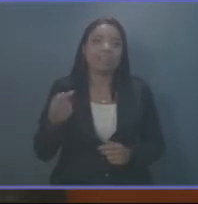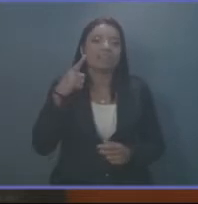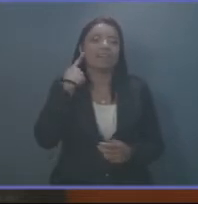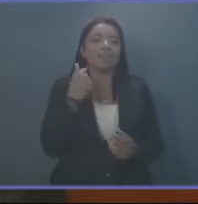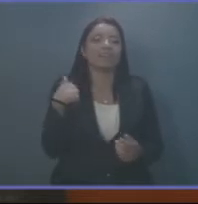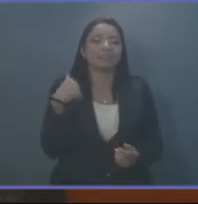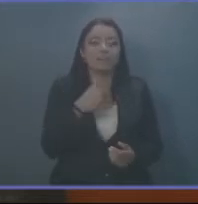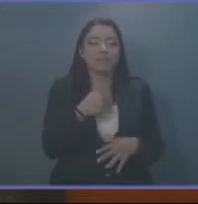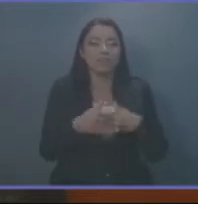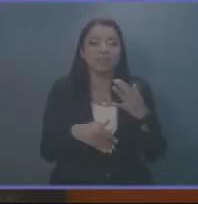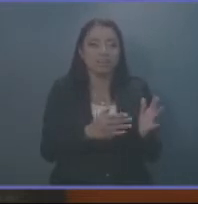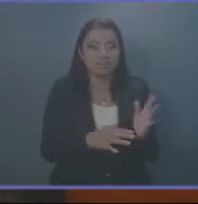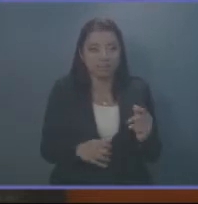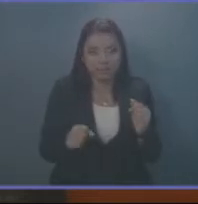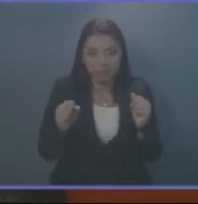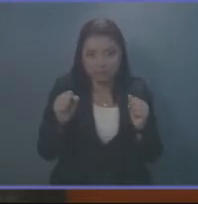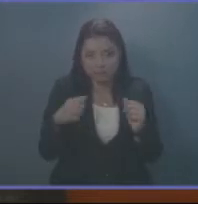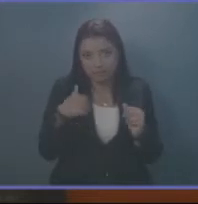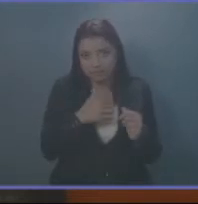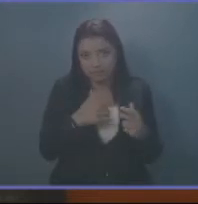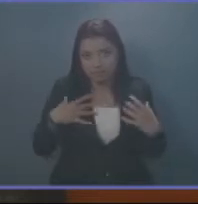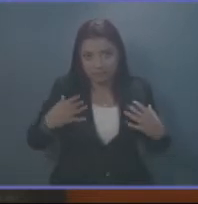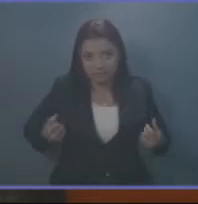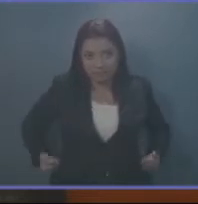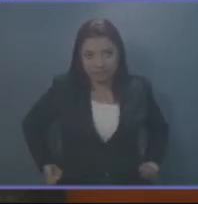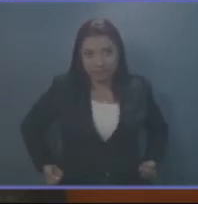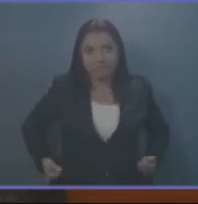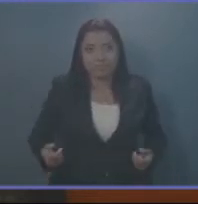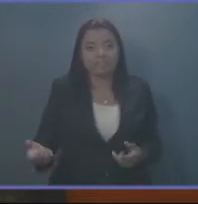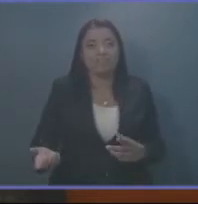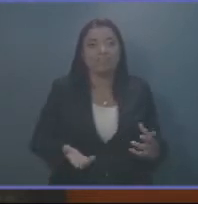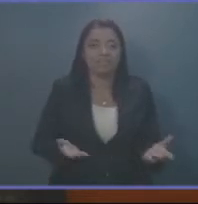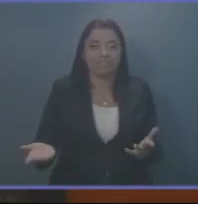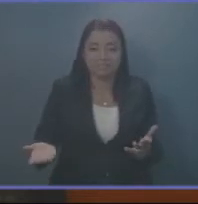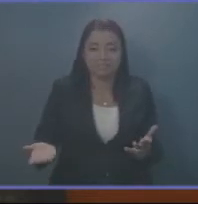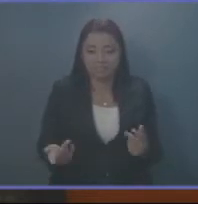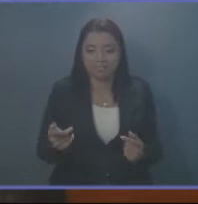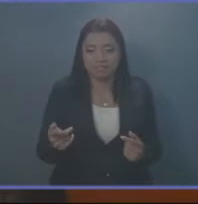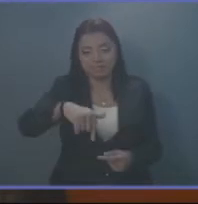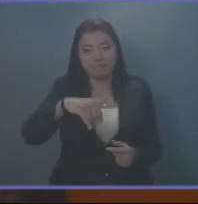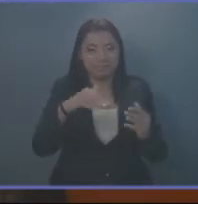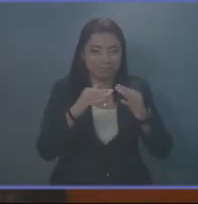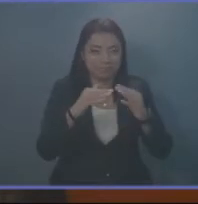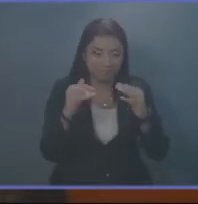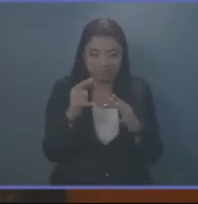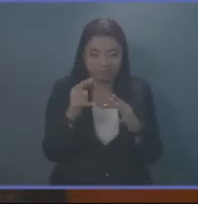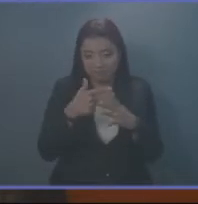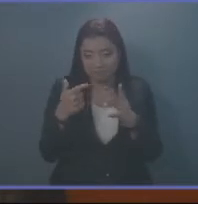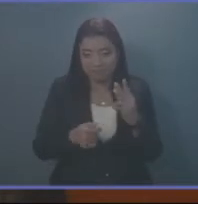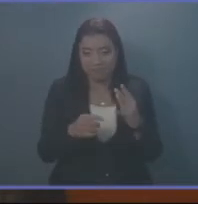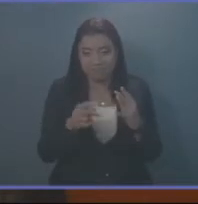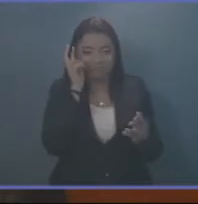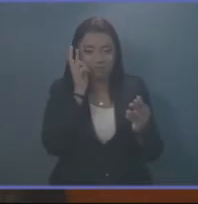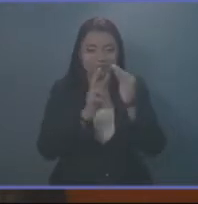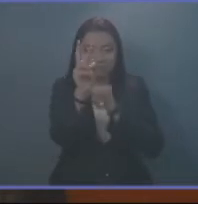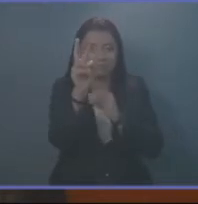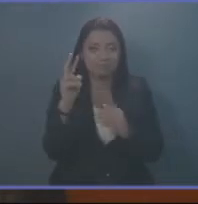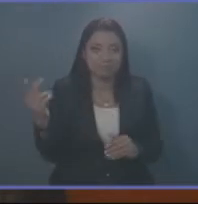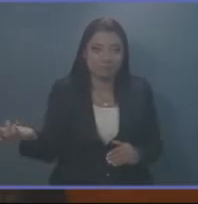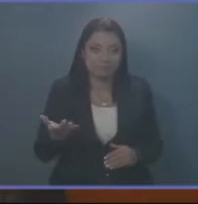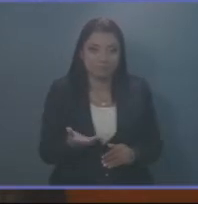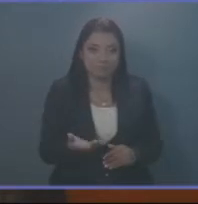de Gobernación y los que van a ser asignados, todos los viceministros, creo que también van a llegar con esa visión